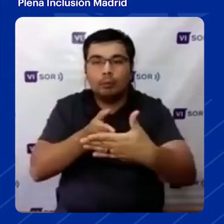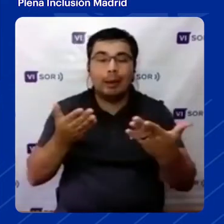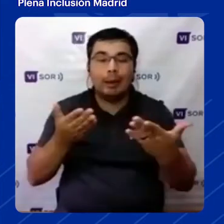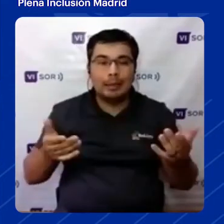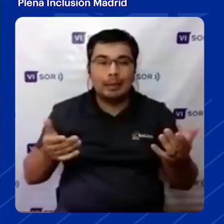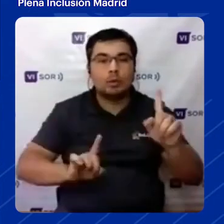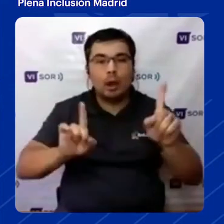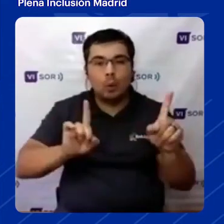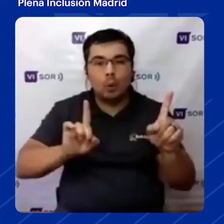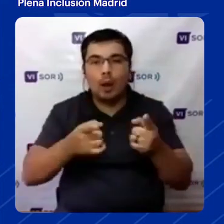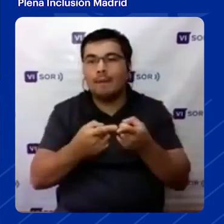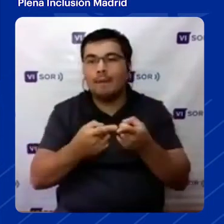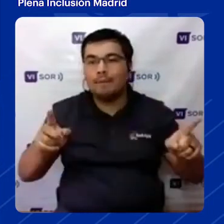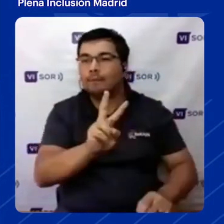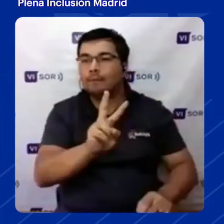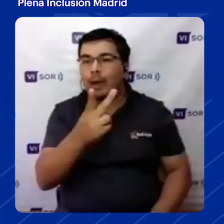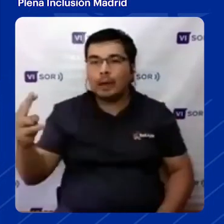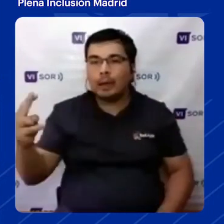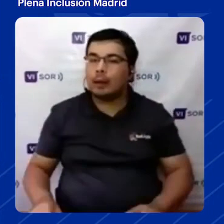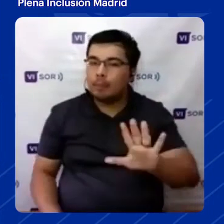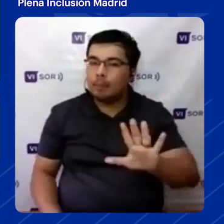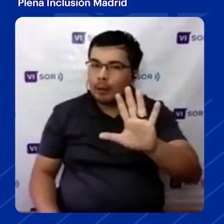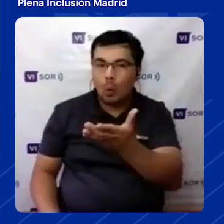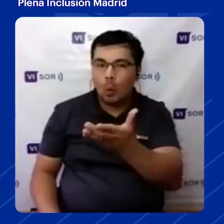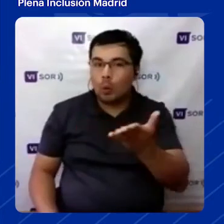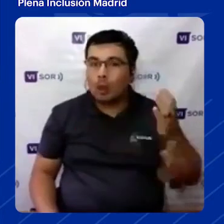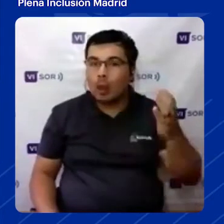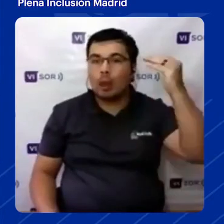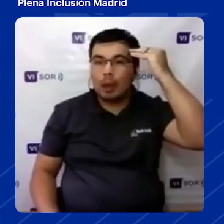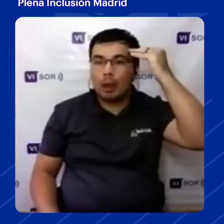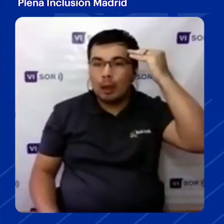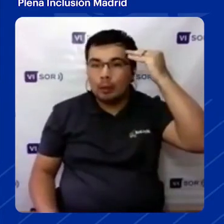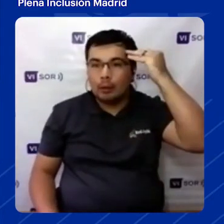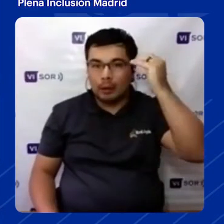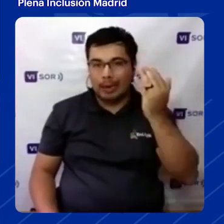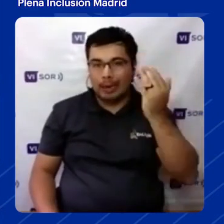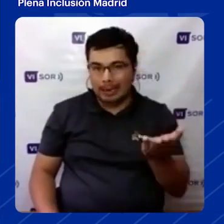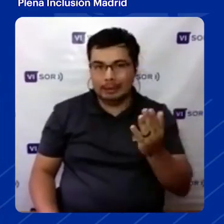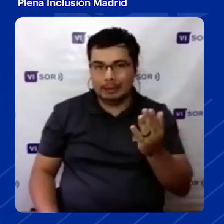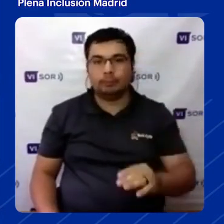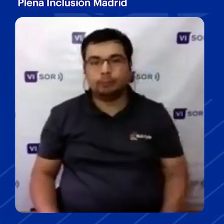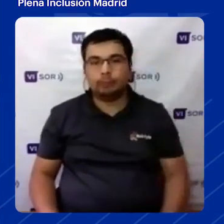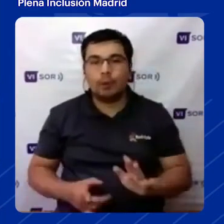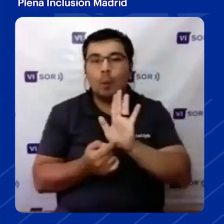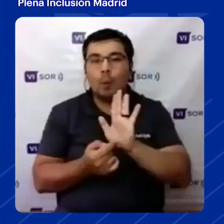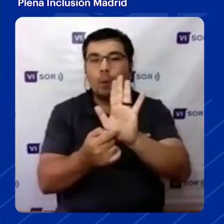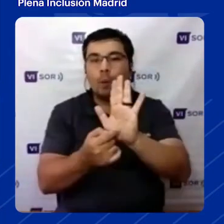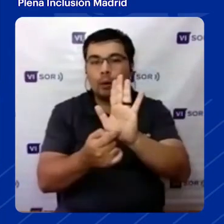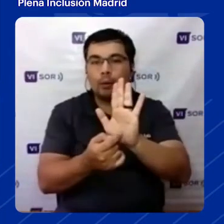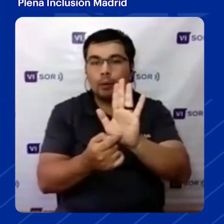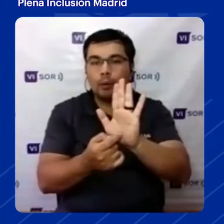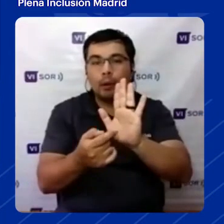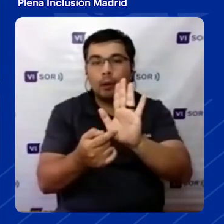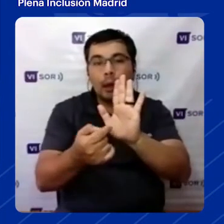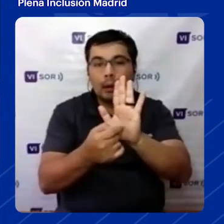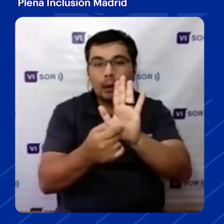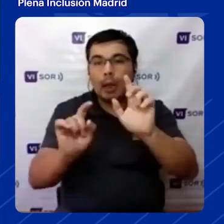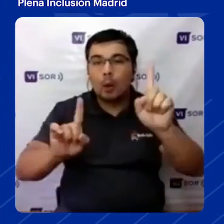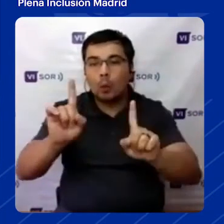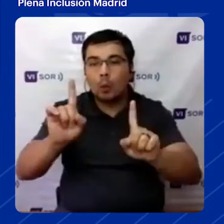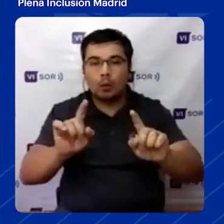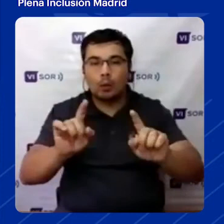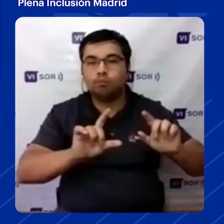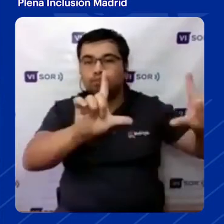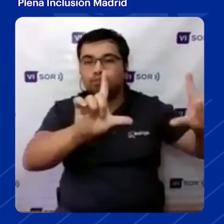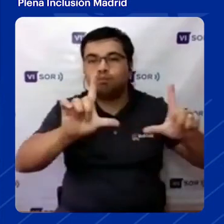ni mucho menos tengan en cuenta que han sido esas. Les muestro aquí, les ilustro solo las portadas. Desde